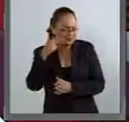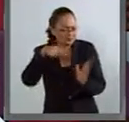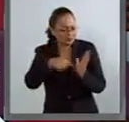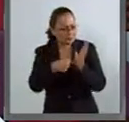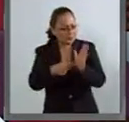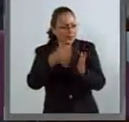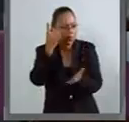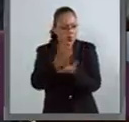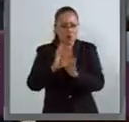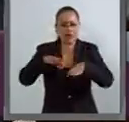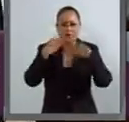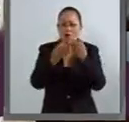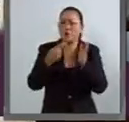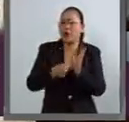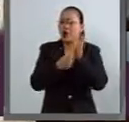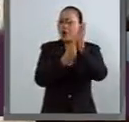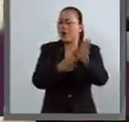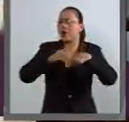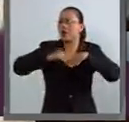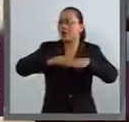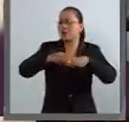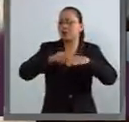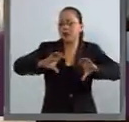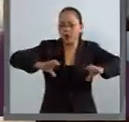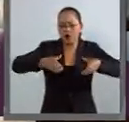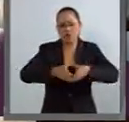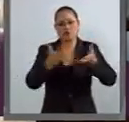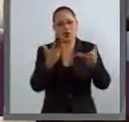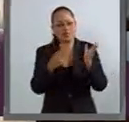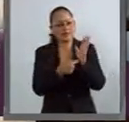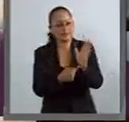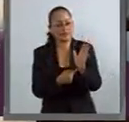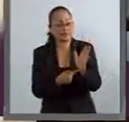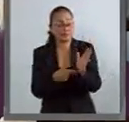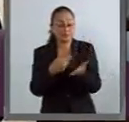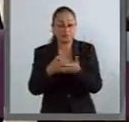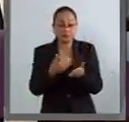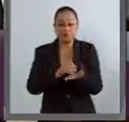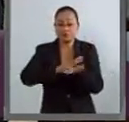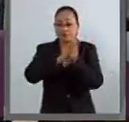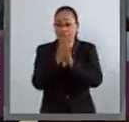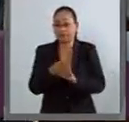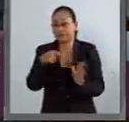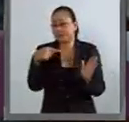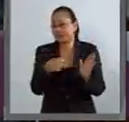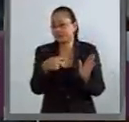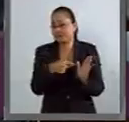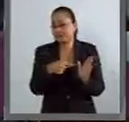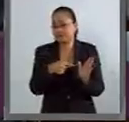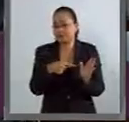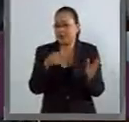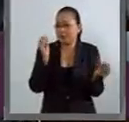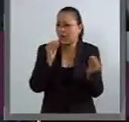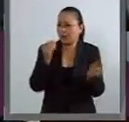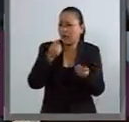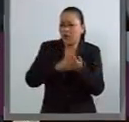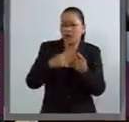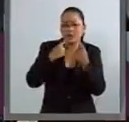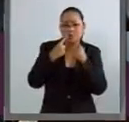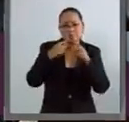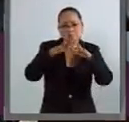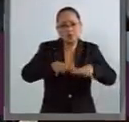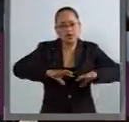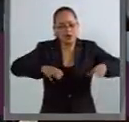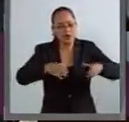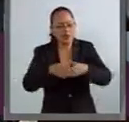a conocer lo que se hacía en los congresos y se transmitían todos estos debates que se dan en los plenos de